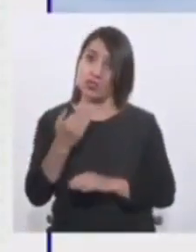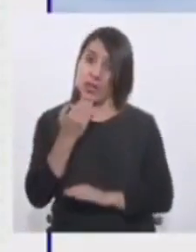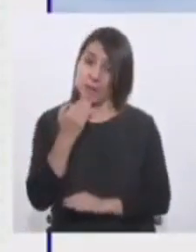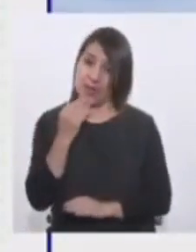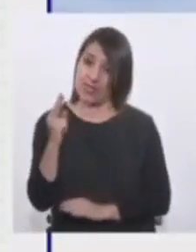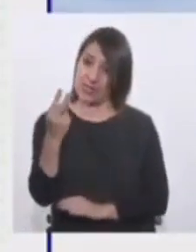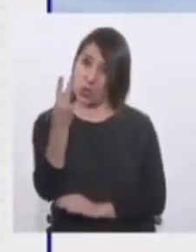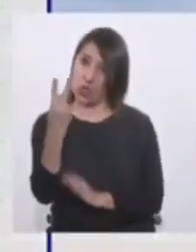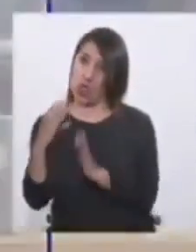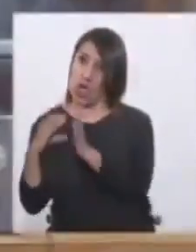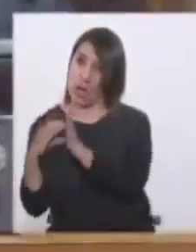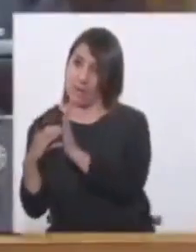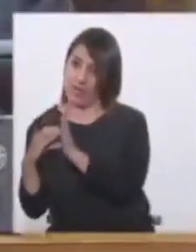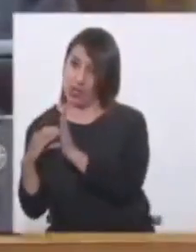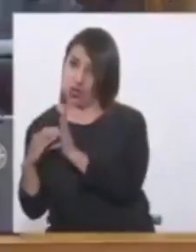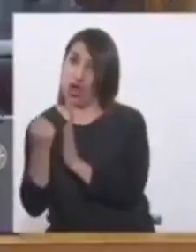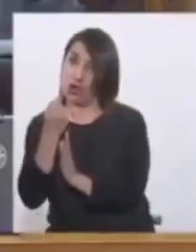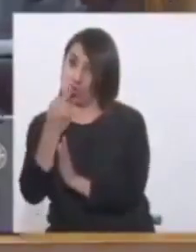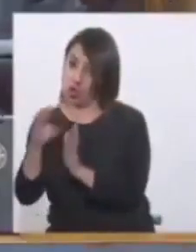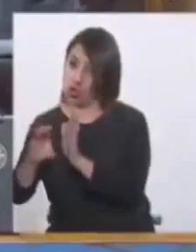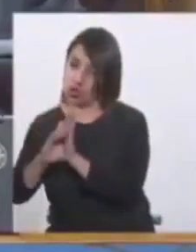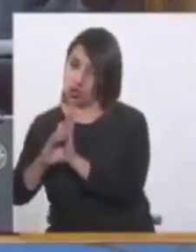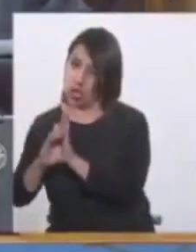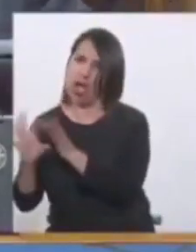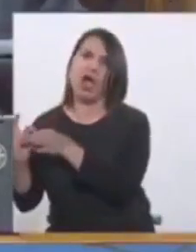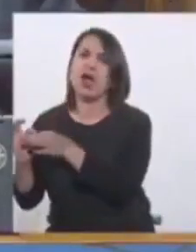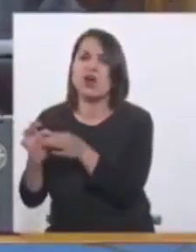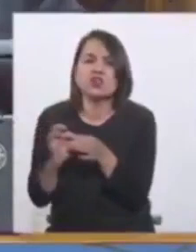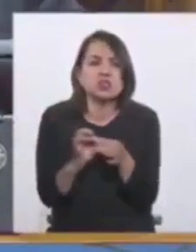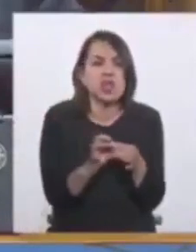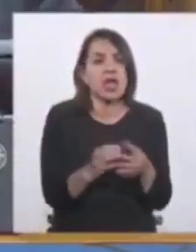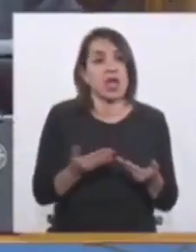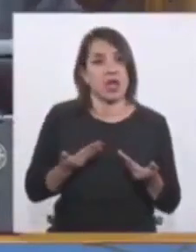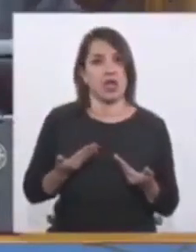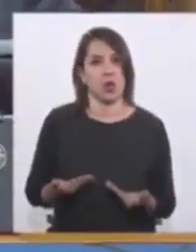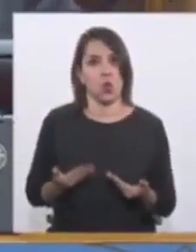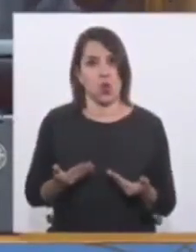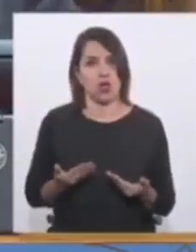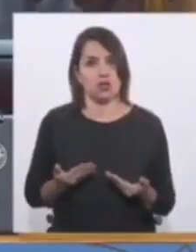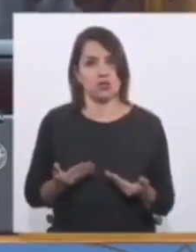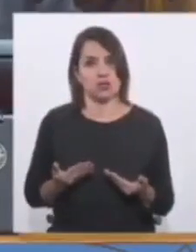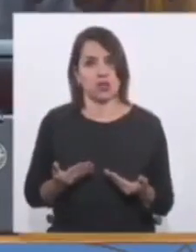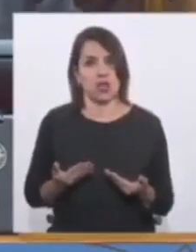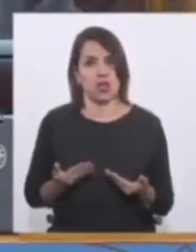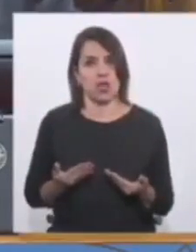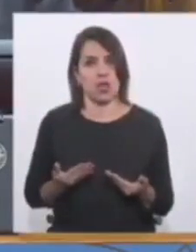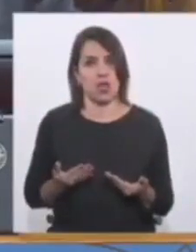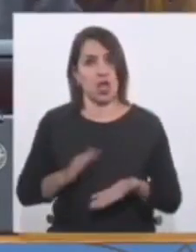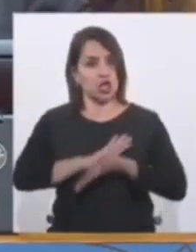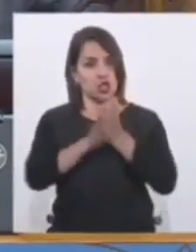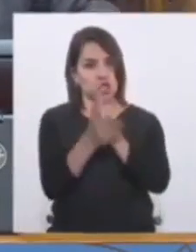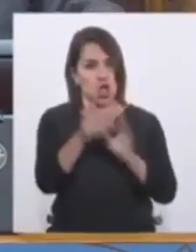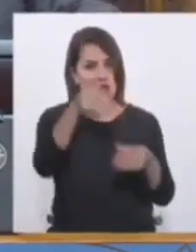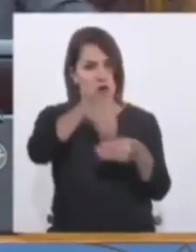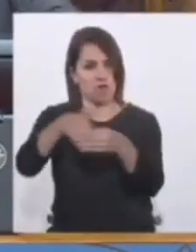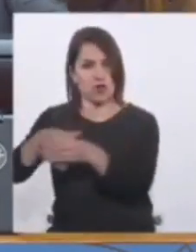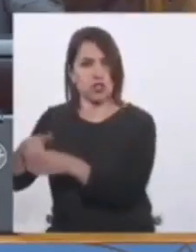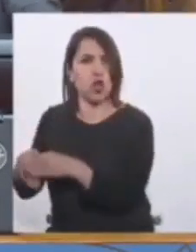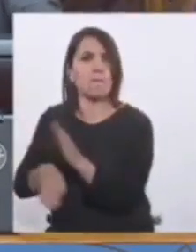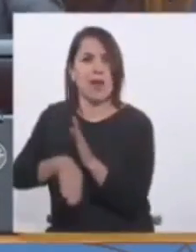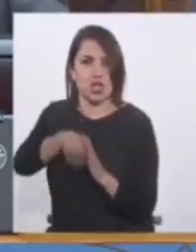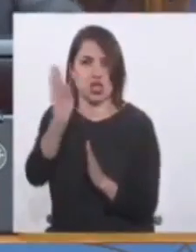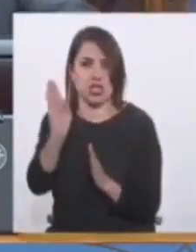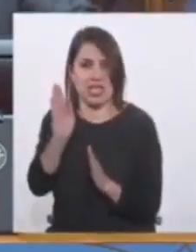el segundo capítulo de la acusación. En consecuencia, por haberse alcanzado el quórum de la mayoría de los señores senadores en